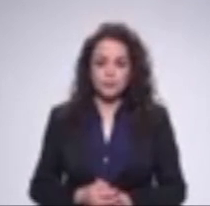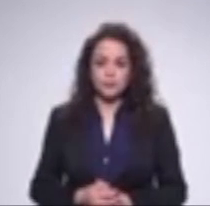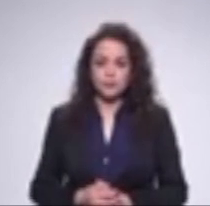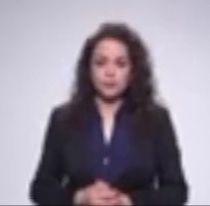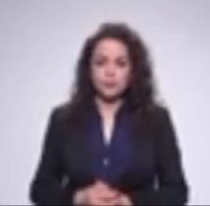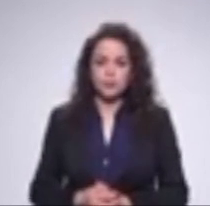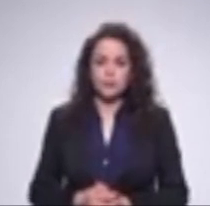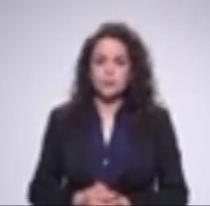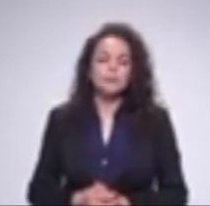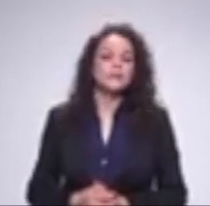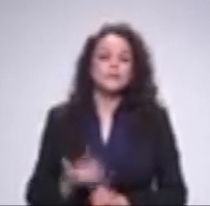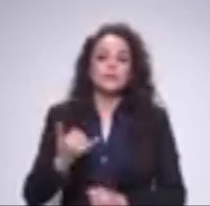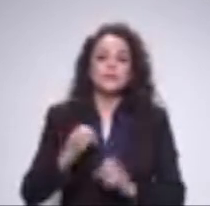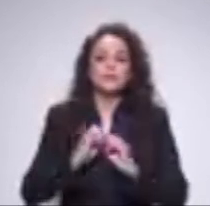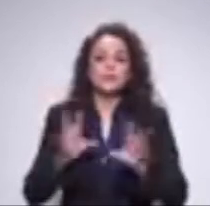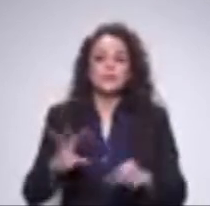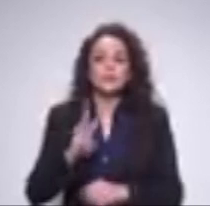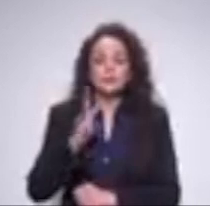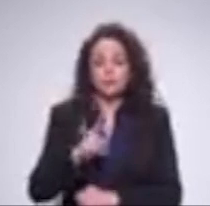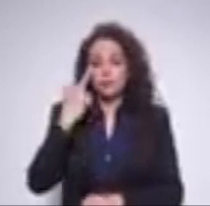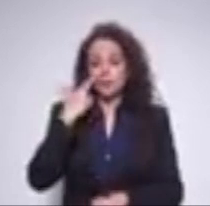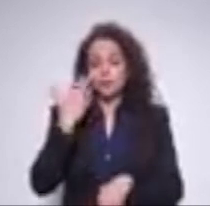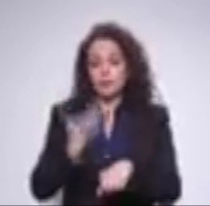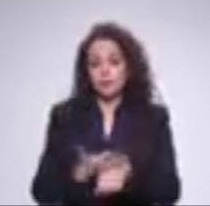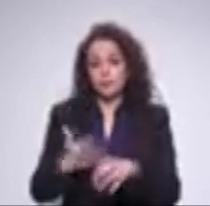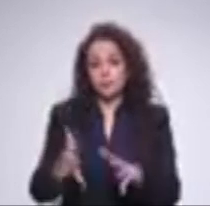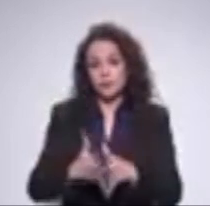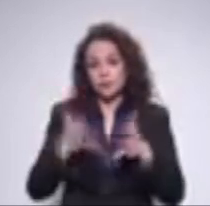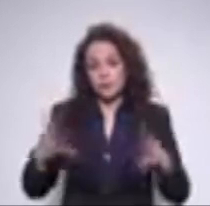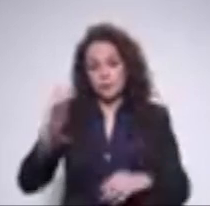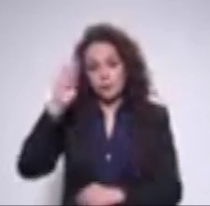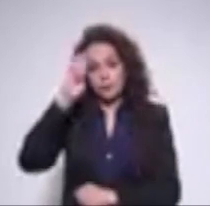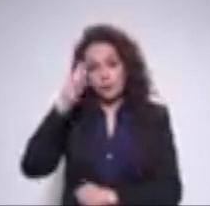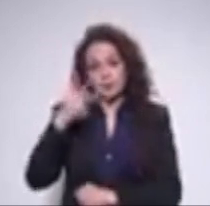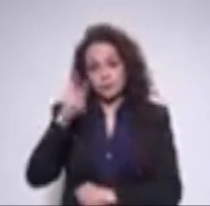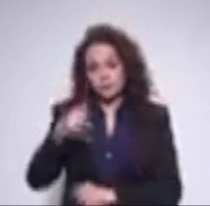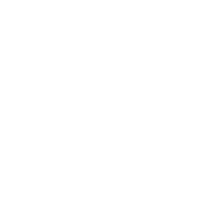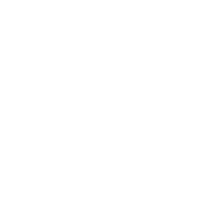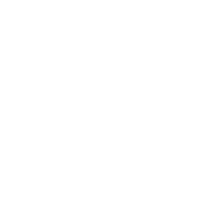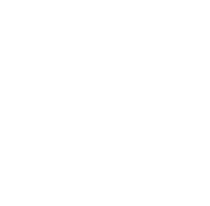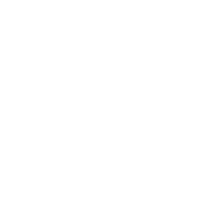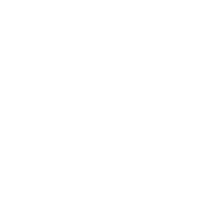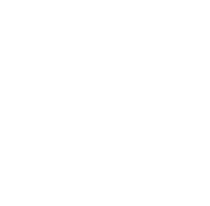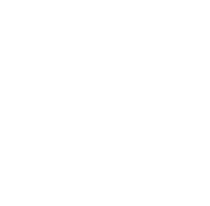unidad y, por supuesto, una enorme responsabilidad que estoy seguro llevarás a buen puerto.